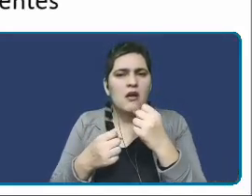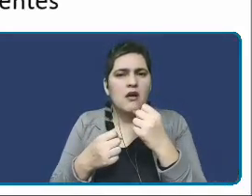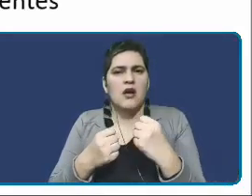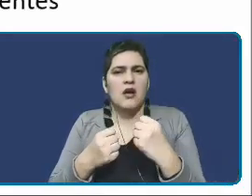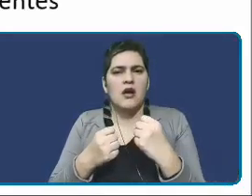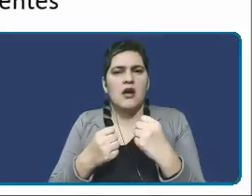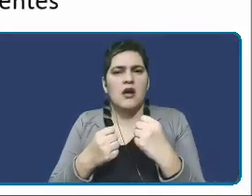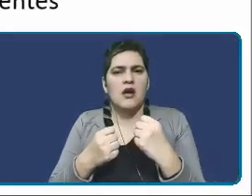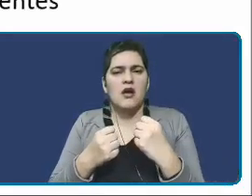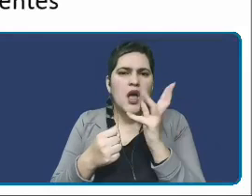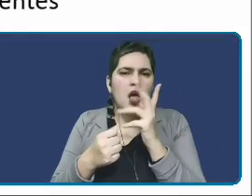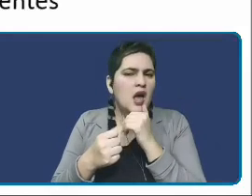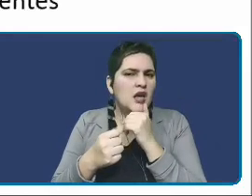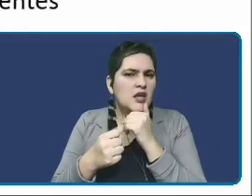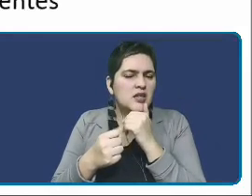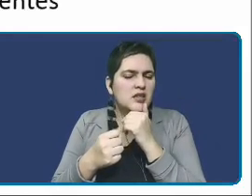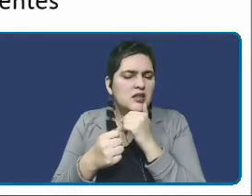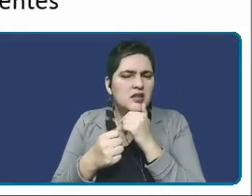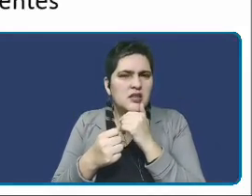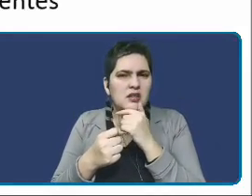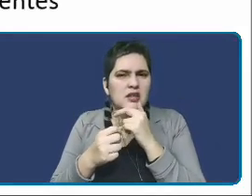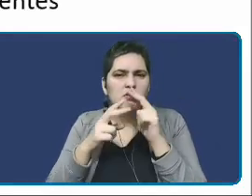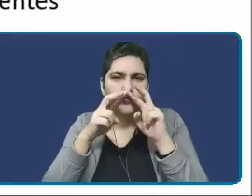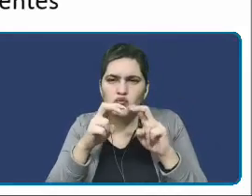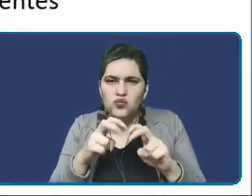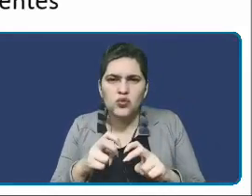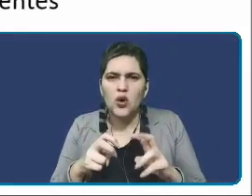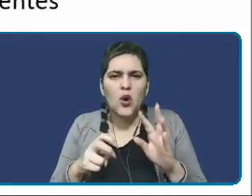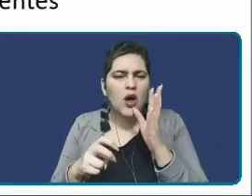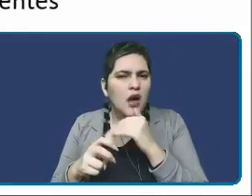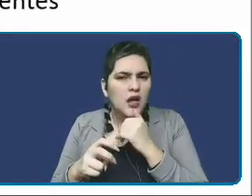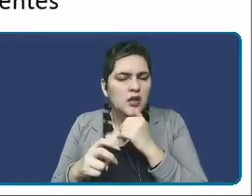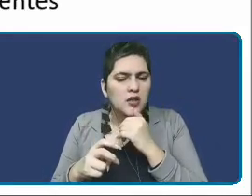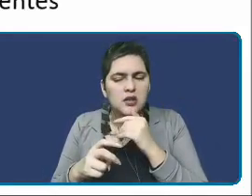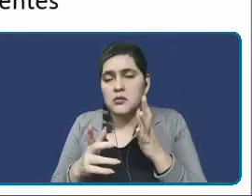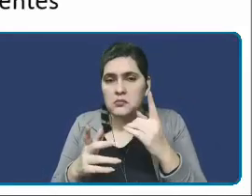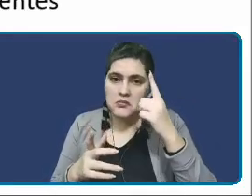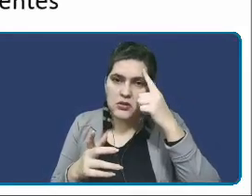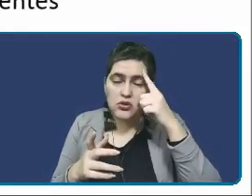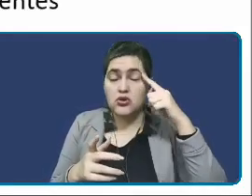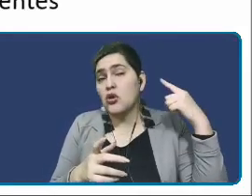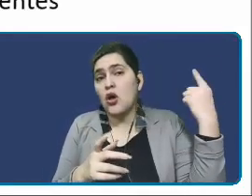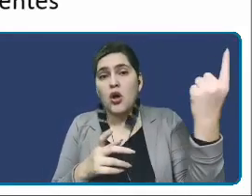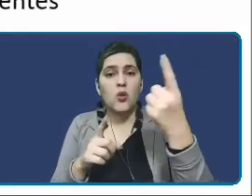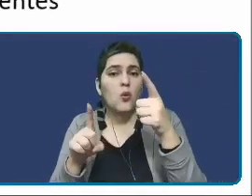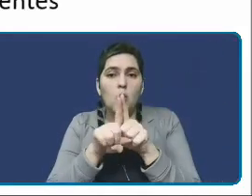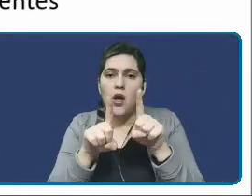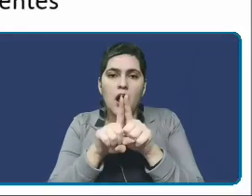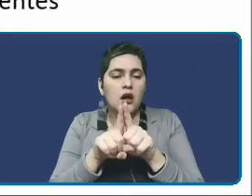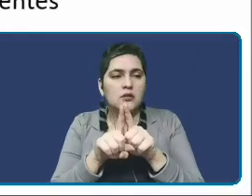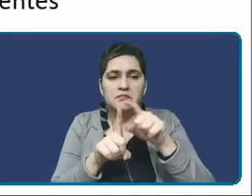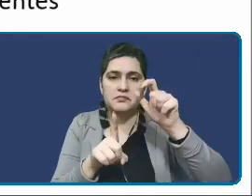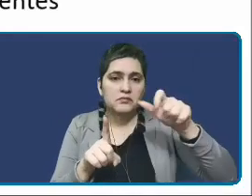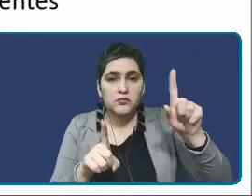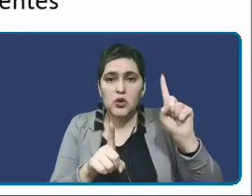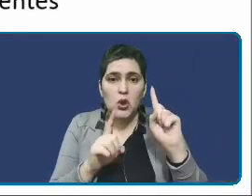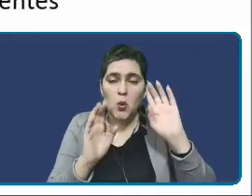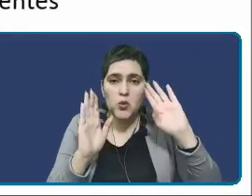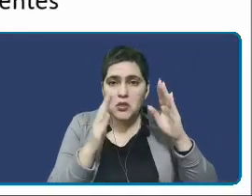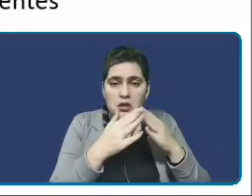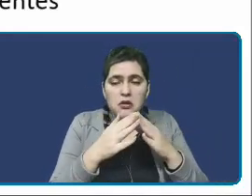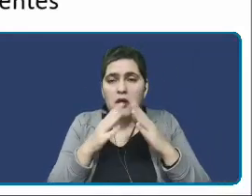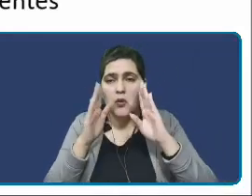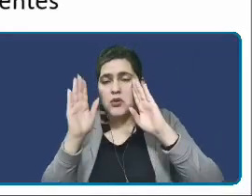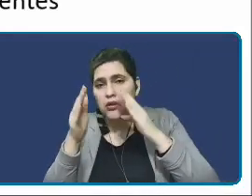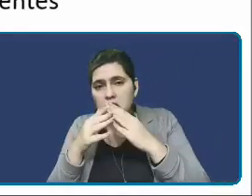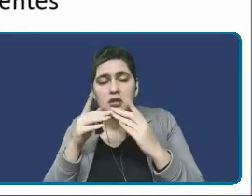Es tal cual como si yo tratara la constipación en población no autista. Pero tengo más síntomas.